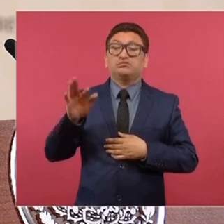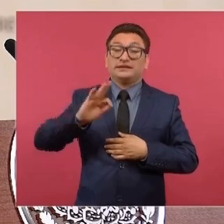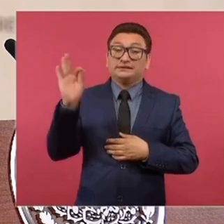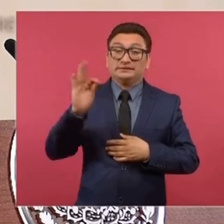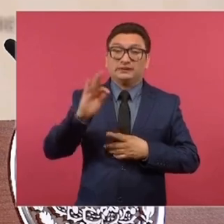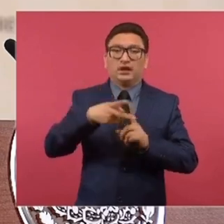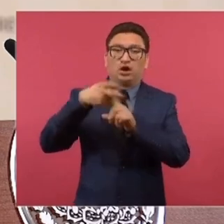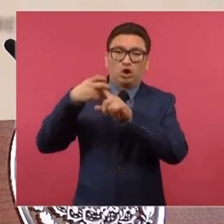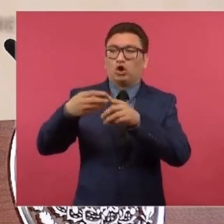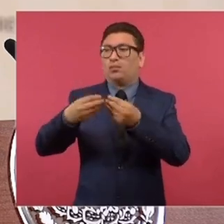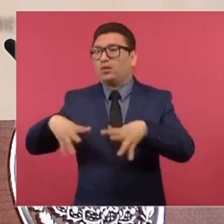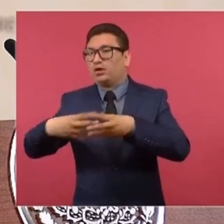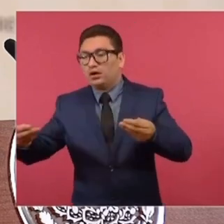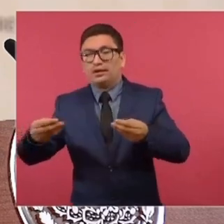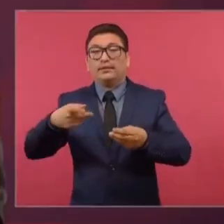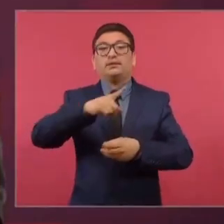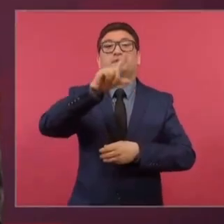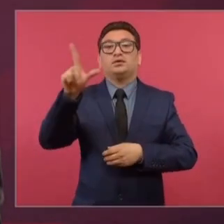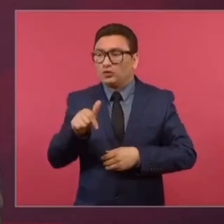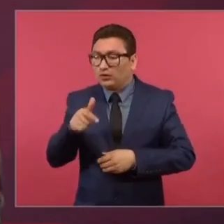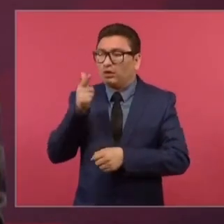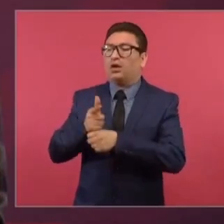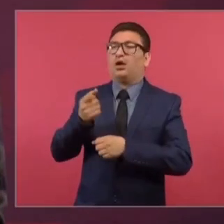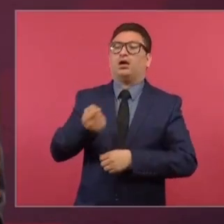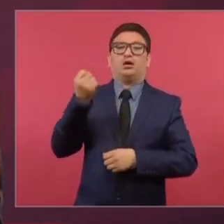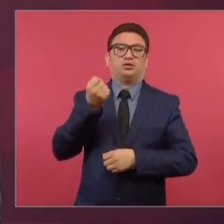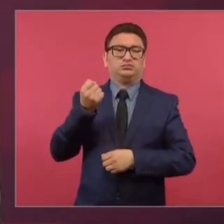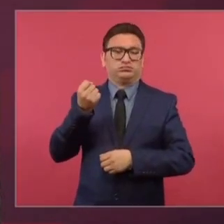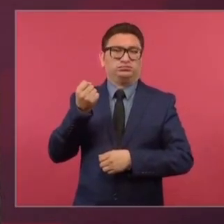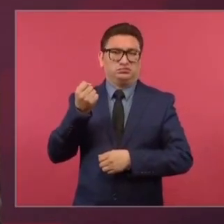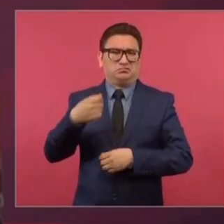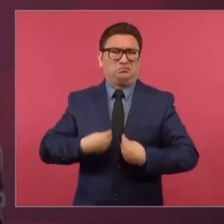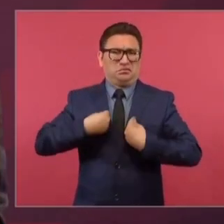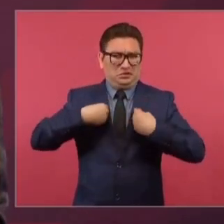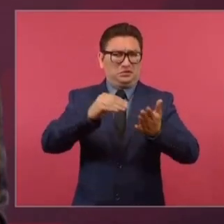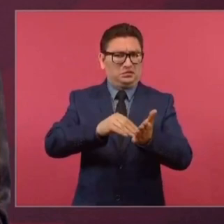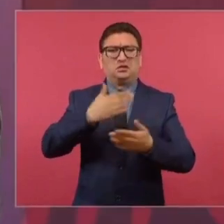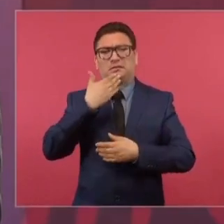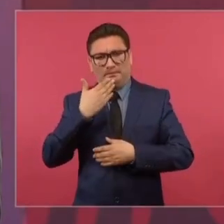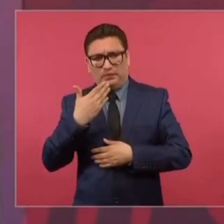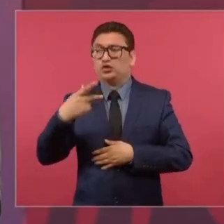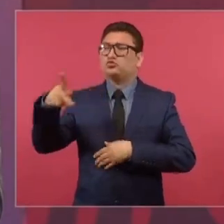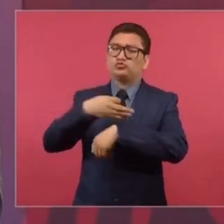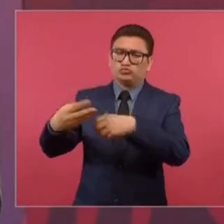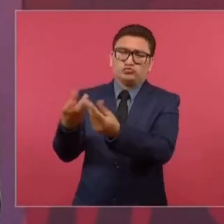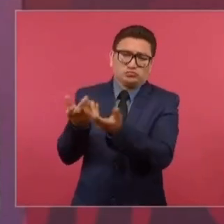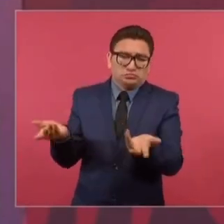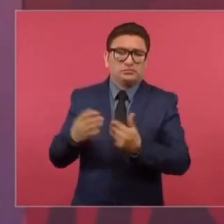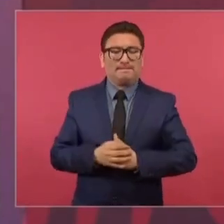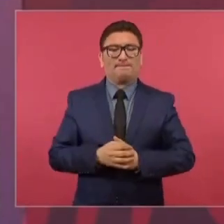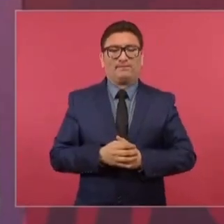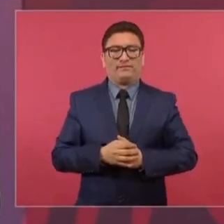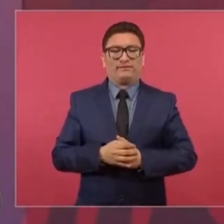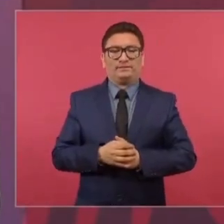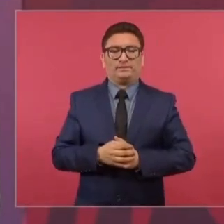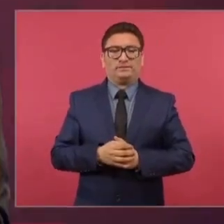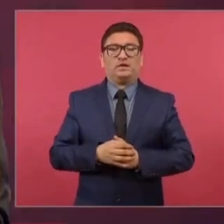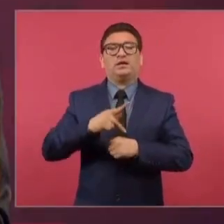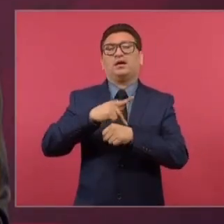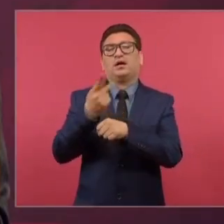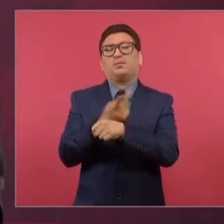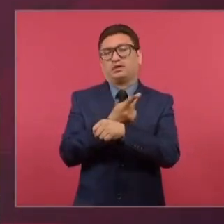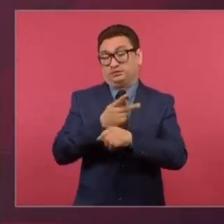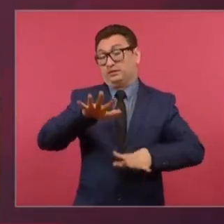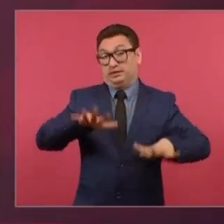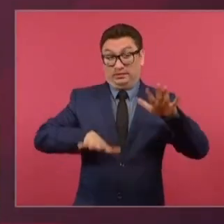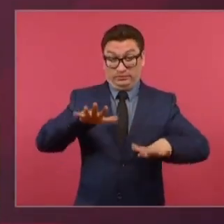desaparecidas y afortunadamente están vivas y están con sus familiares. ¿Qué sucedía?